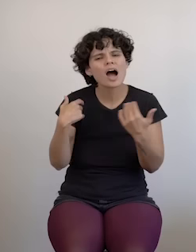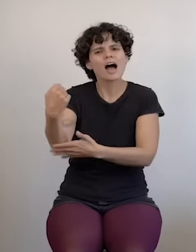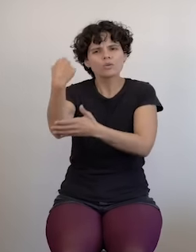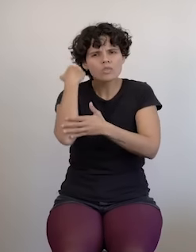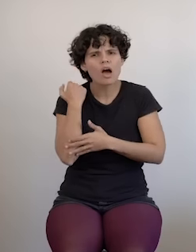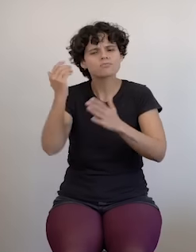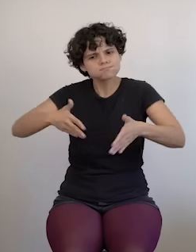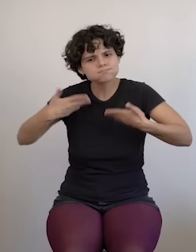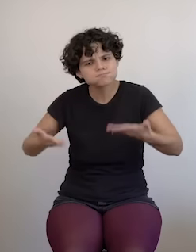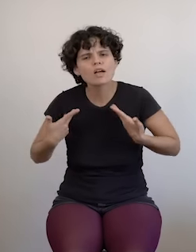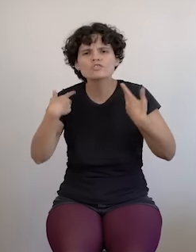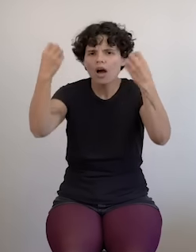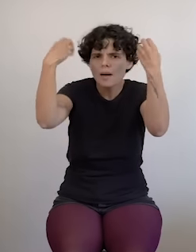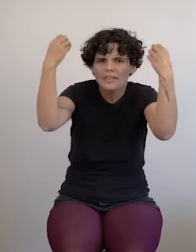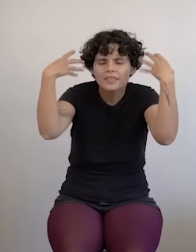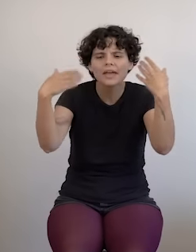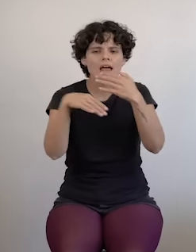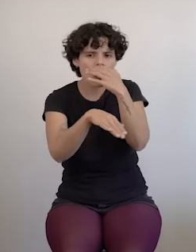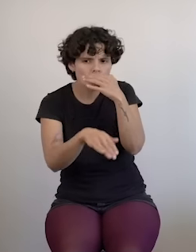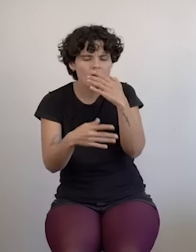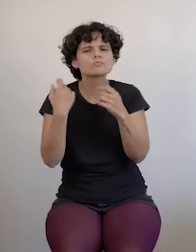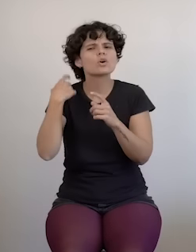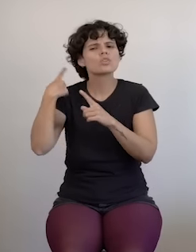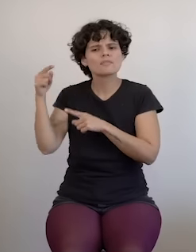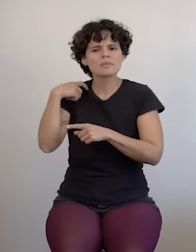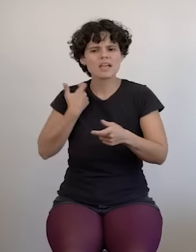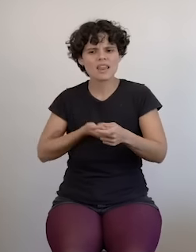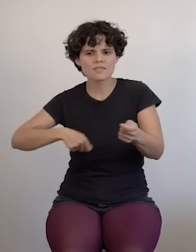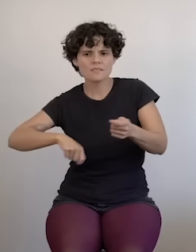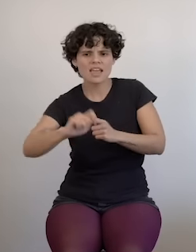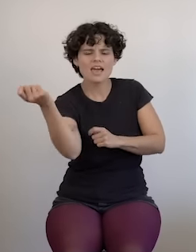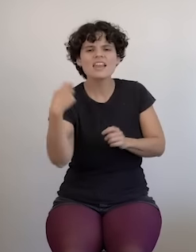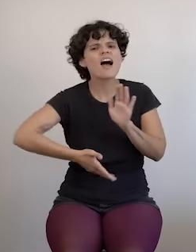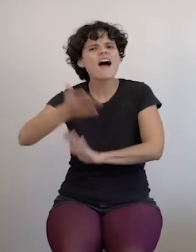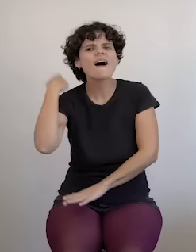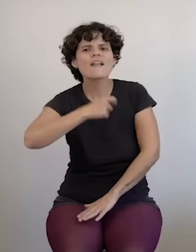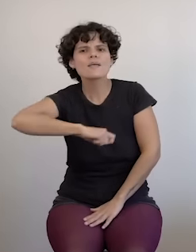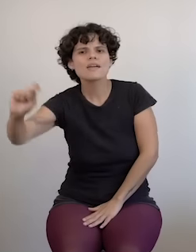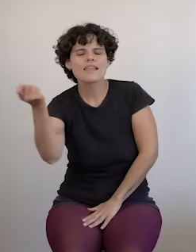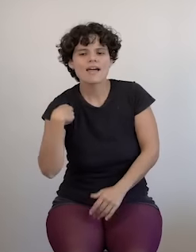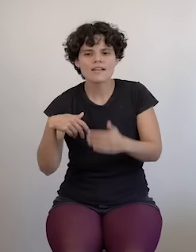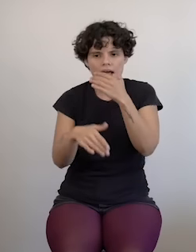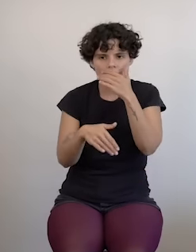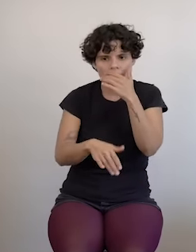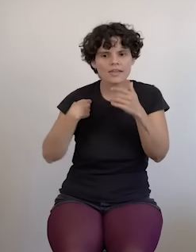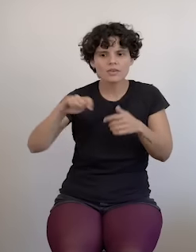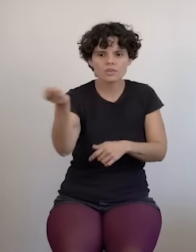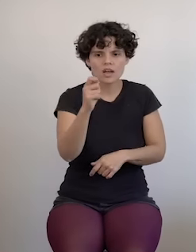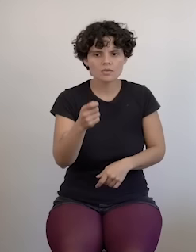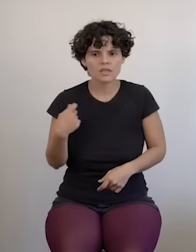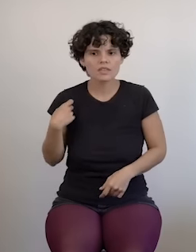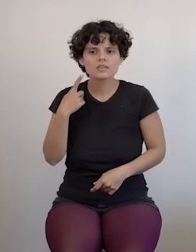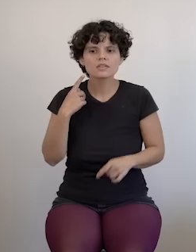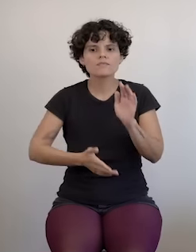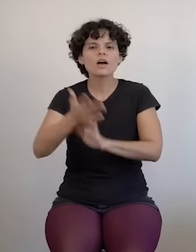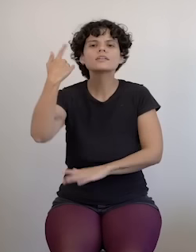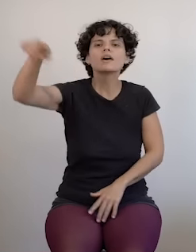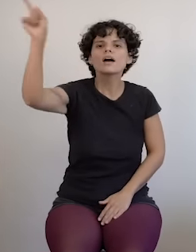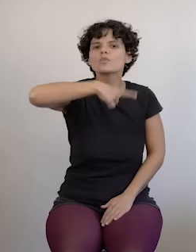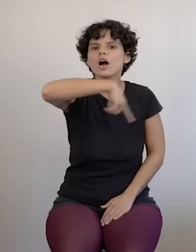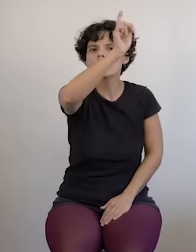nutrirme, a ser rapero. Un día un loco me invitó a pelear así y me dice, ya, dale a pelear, rapero, culiao. Y salgo y salen dos, pues. Y mi compañero